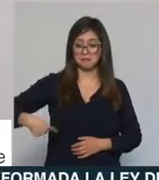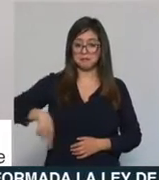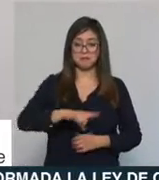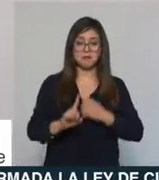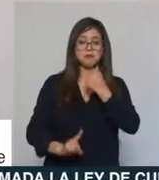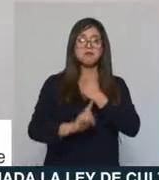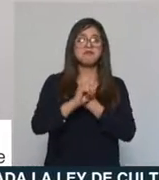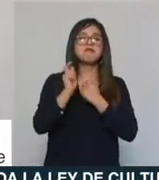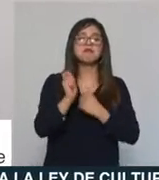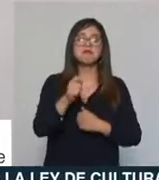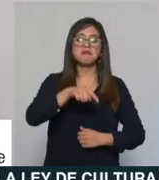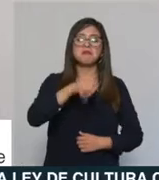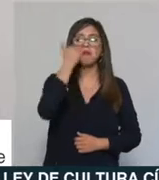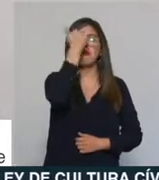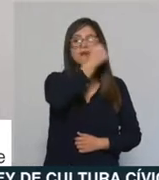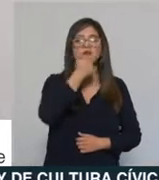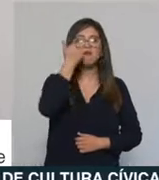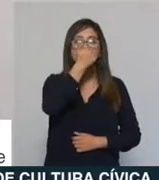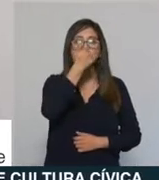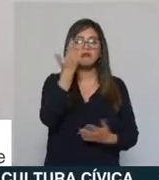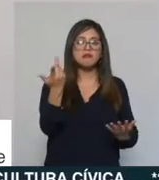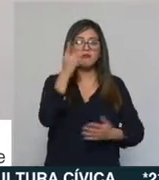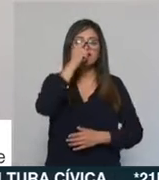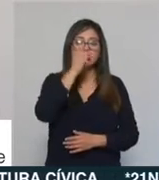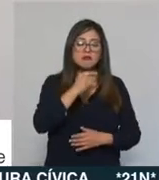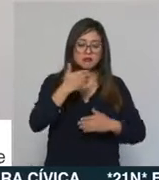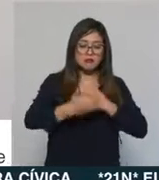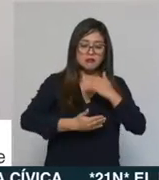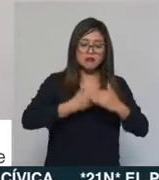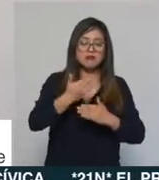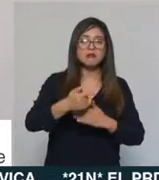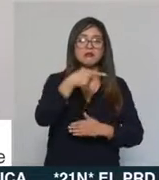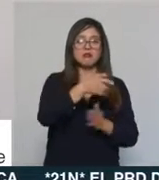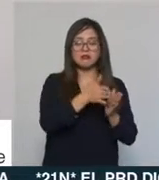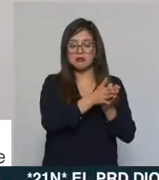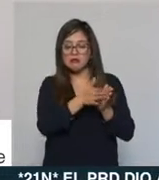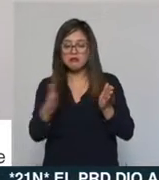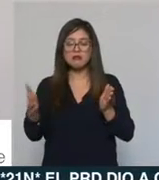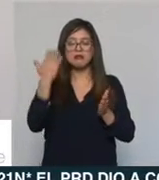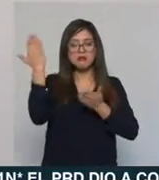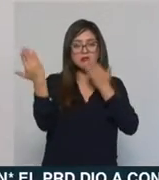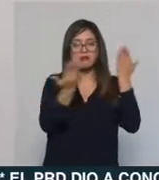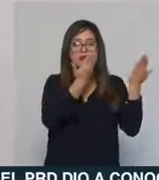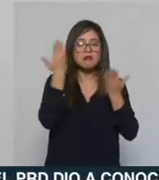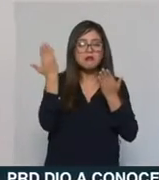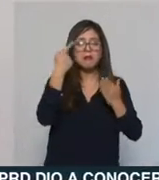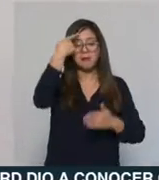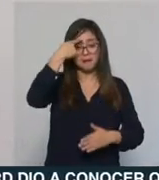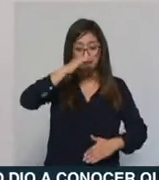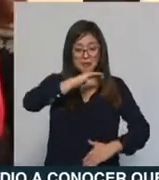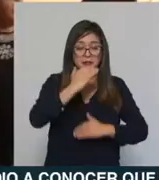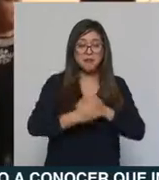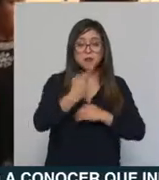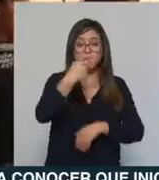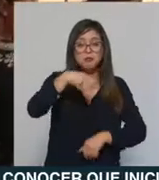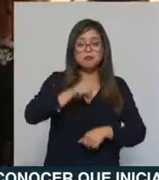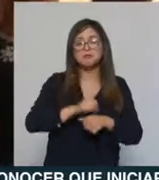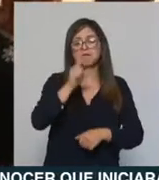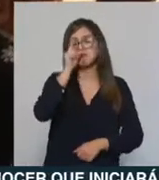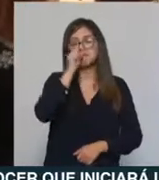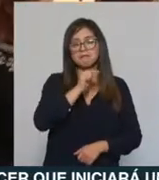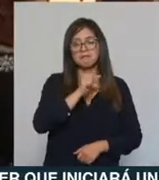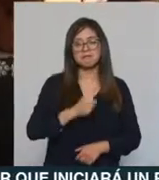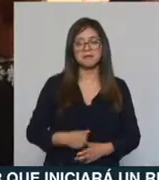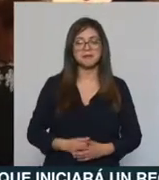definitivamente a perder este ciclo escolar, porque ya sería muy complejo en los tiempos que tendrían para poder recuperar el cierre de este semestre. En